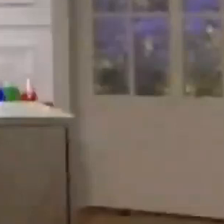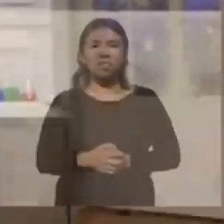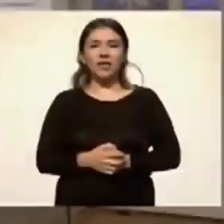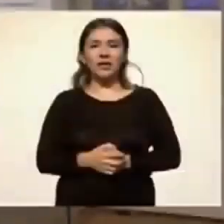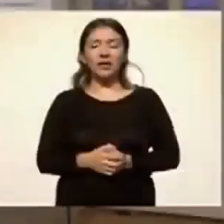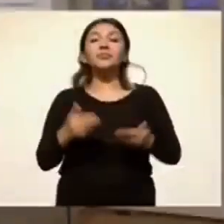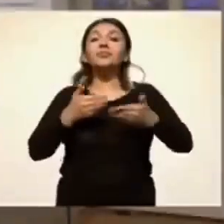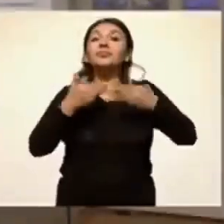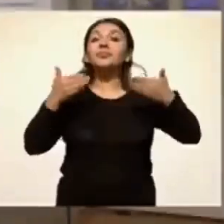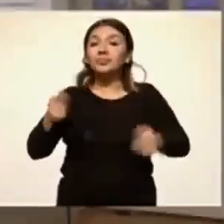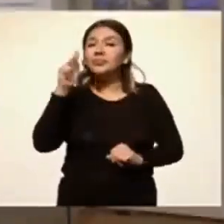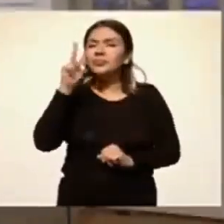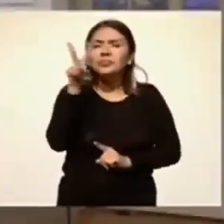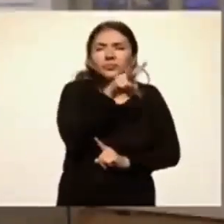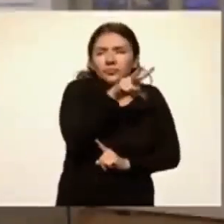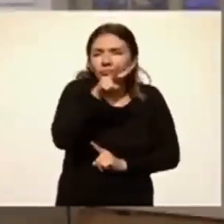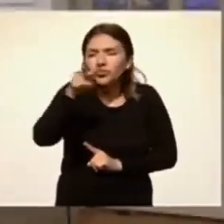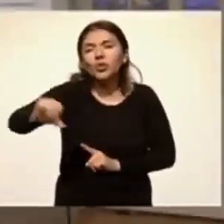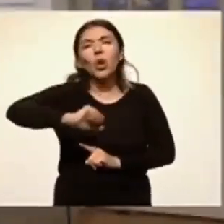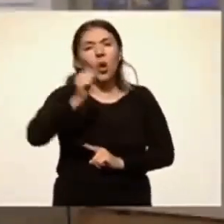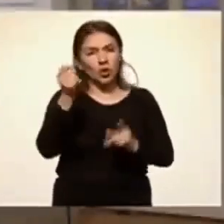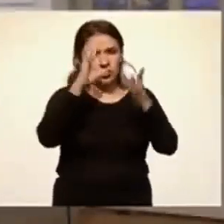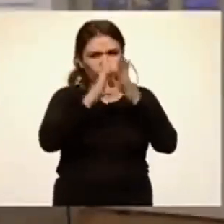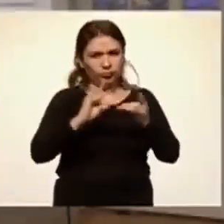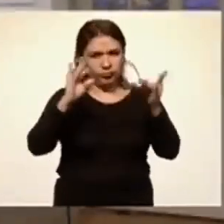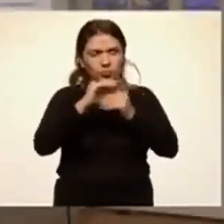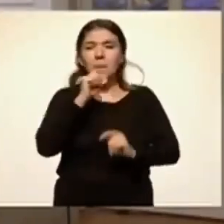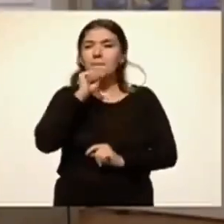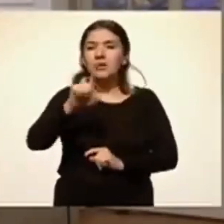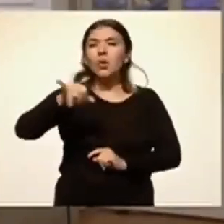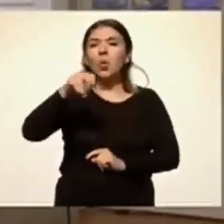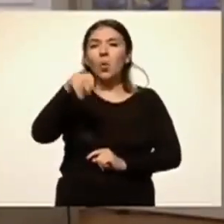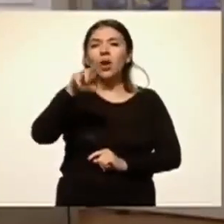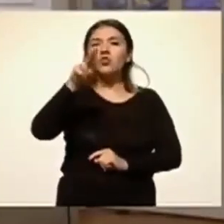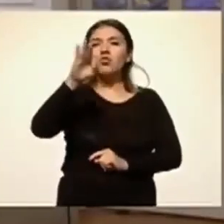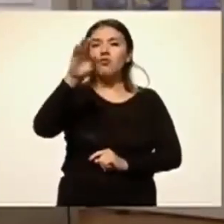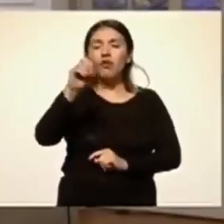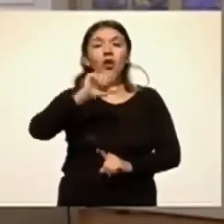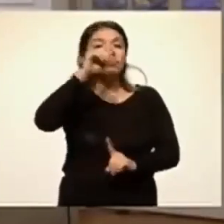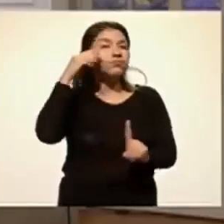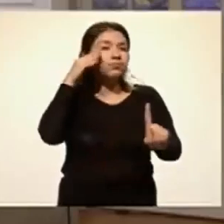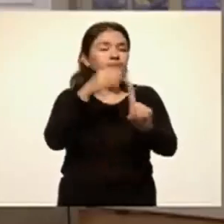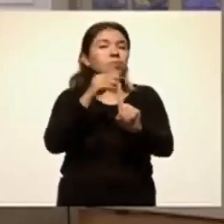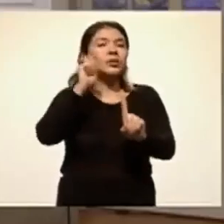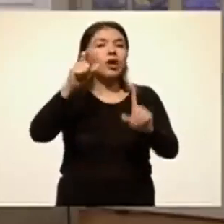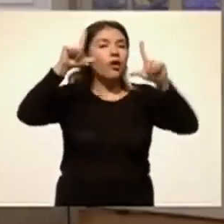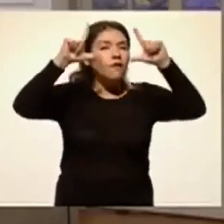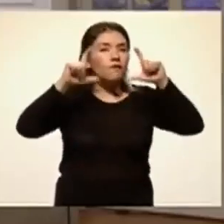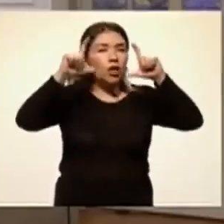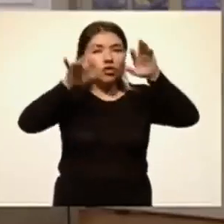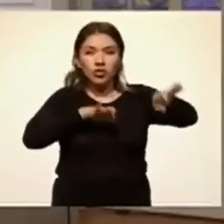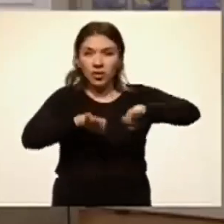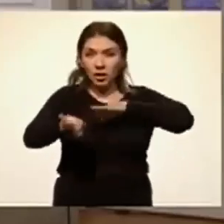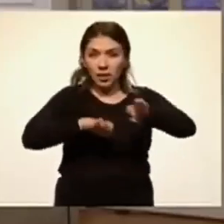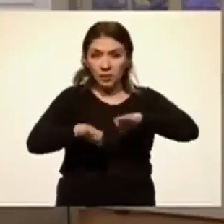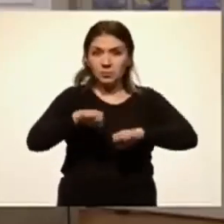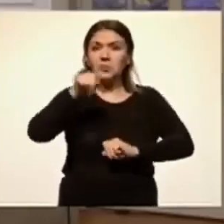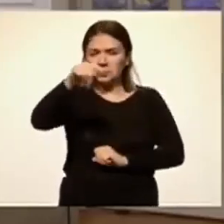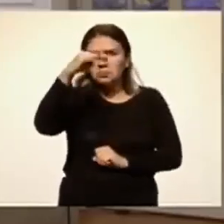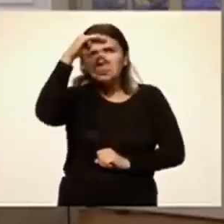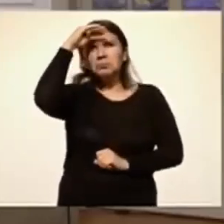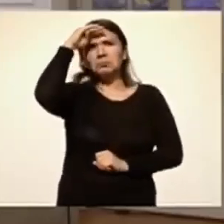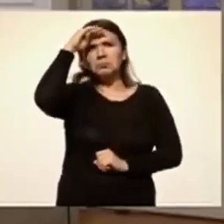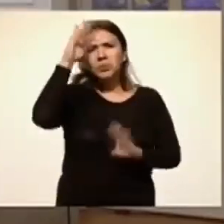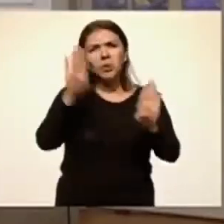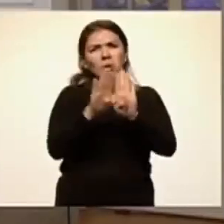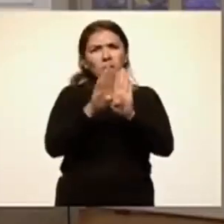A continuación, observa otra descripción de Juan Rulfo, esta vez centrada en su faceta de fotógrafo. Si lo piensas, el